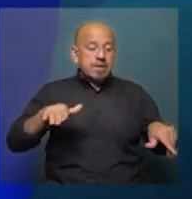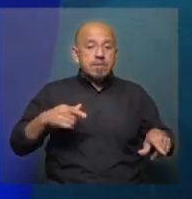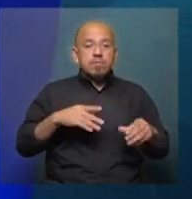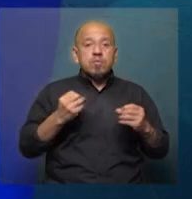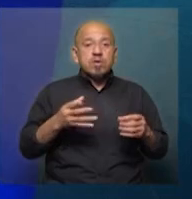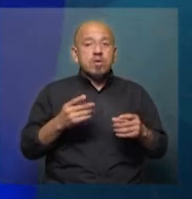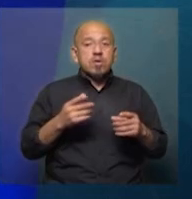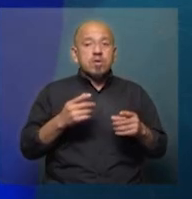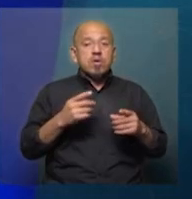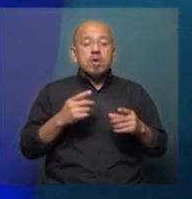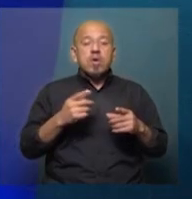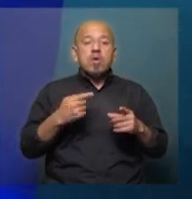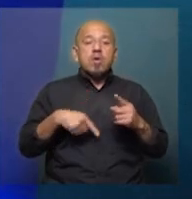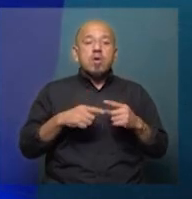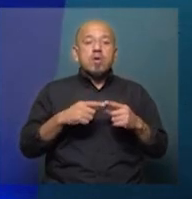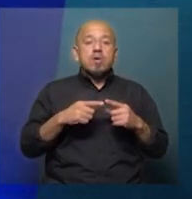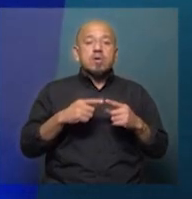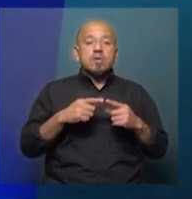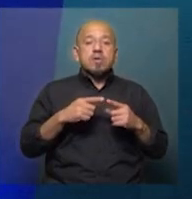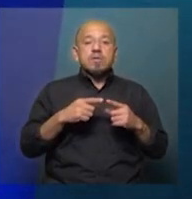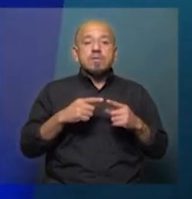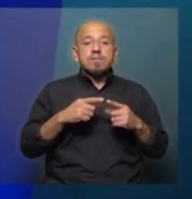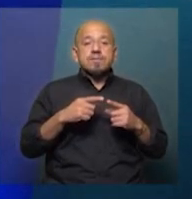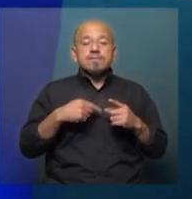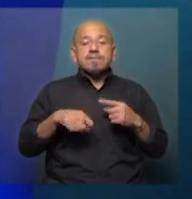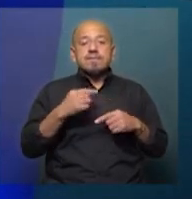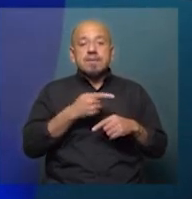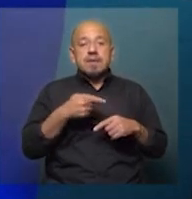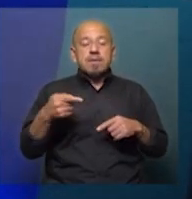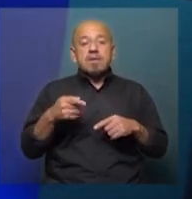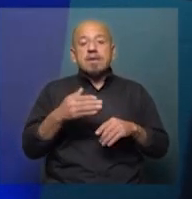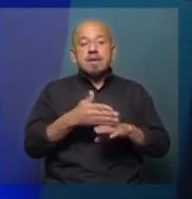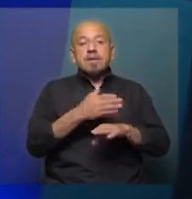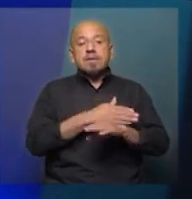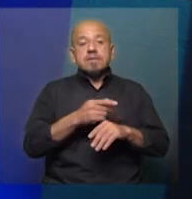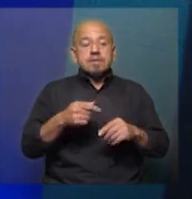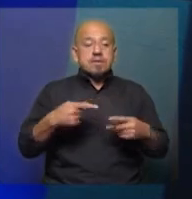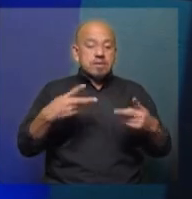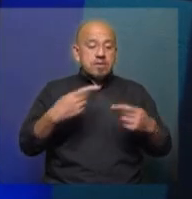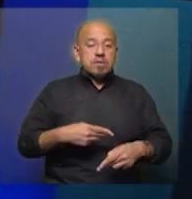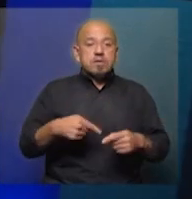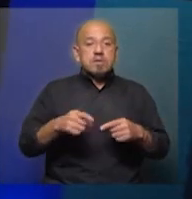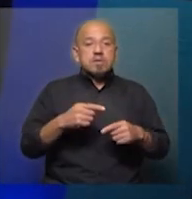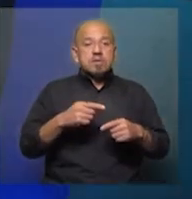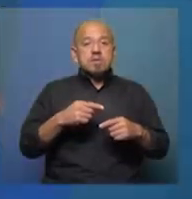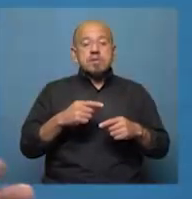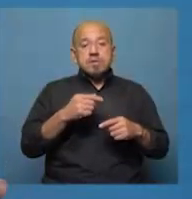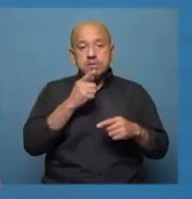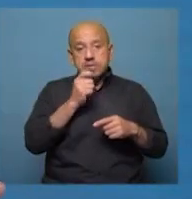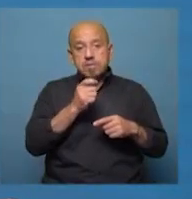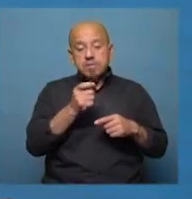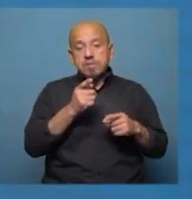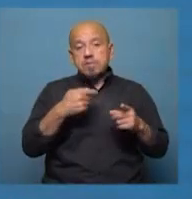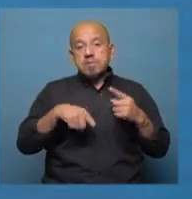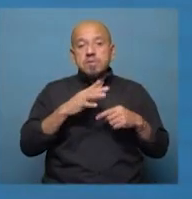cubrirlo de hecho en la semana previa a la inauguración todos tuvimos acceso a través de la prensa a las